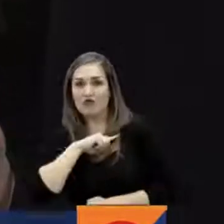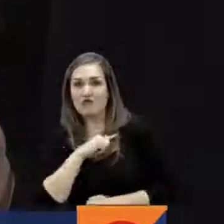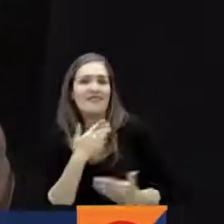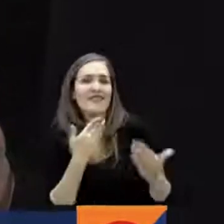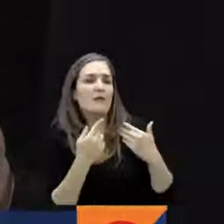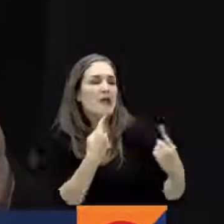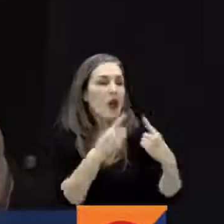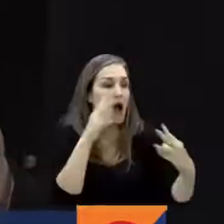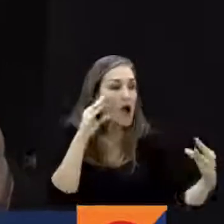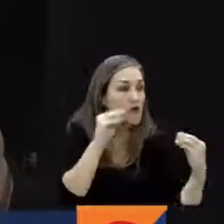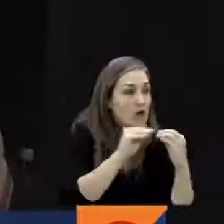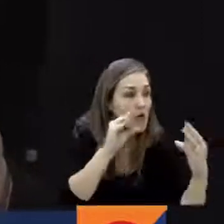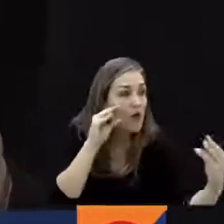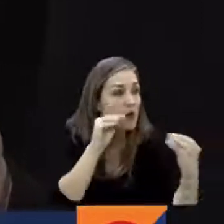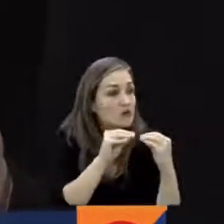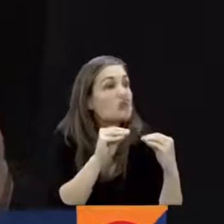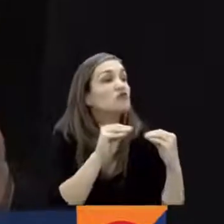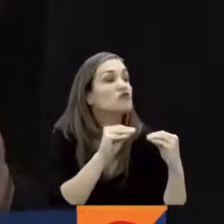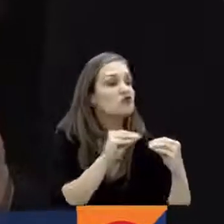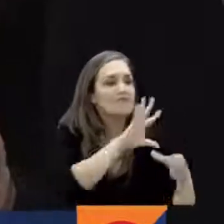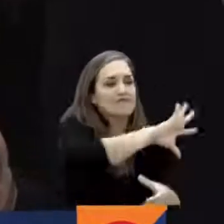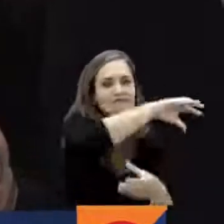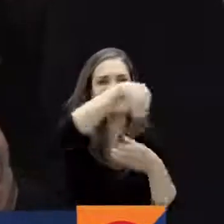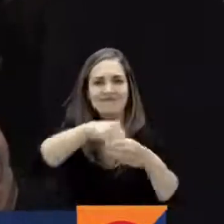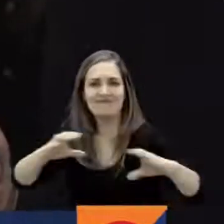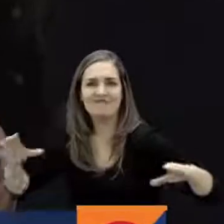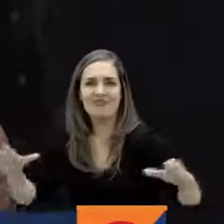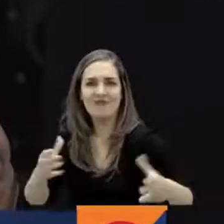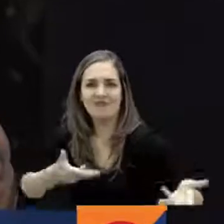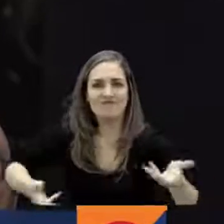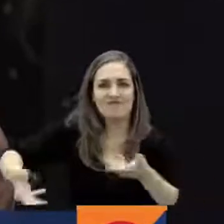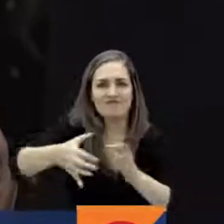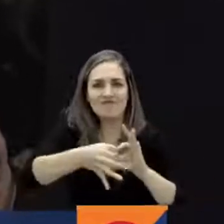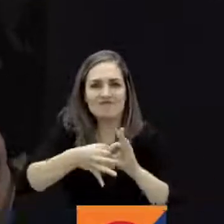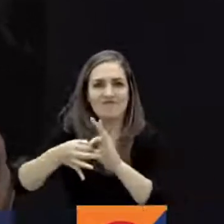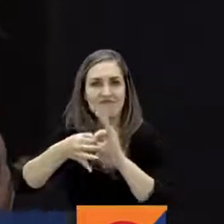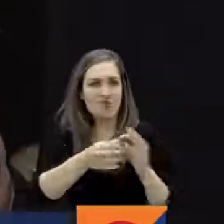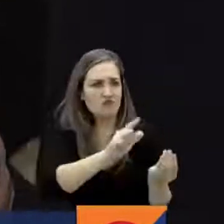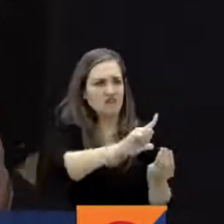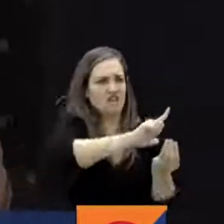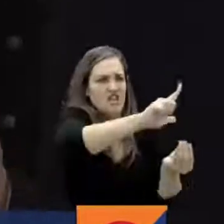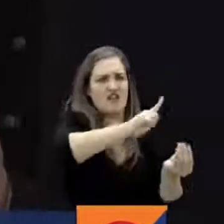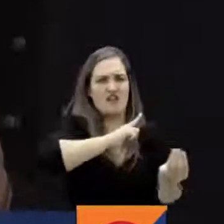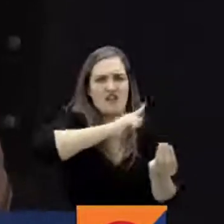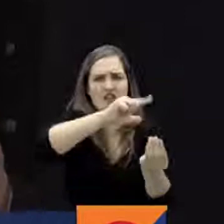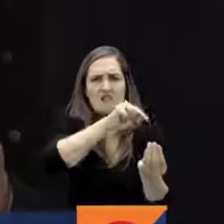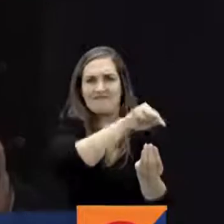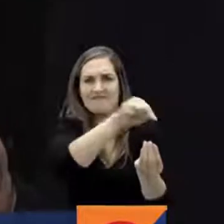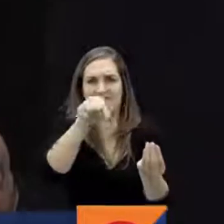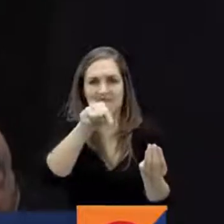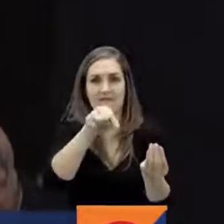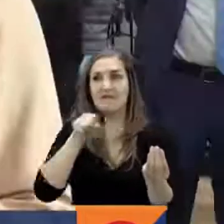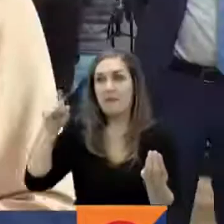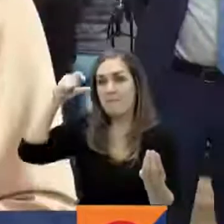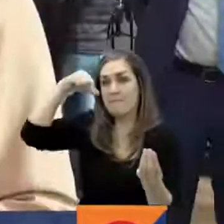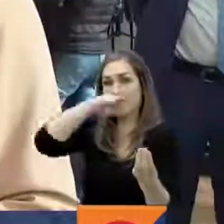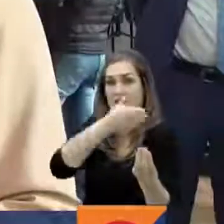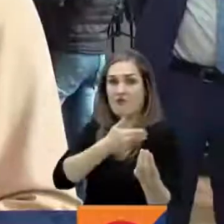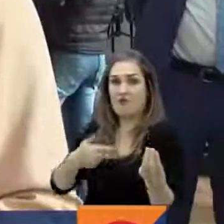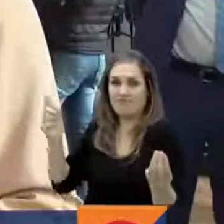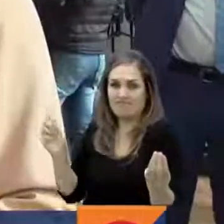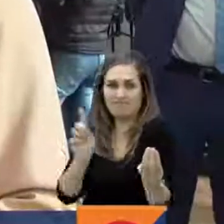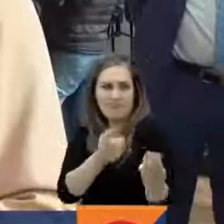diálogos que se puedan dar entre los dirigentes máximos de los partidos, de estas fuerzas políticas y el presidente Gustavo